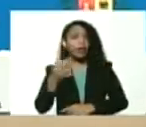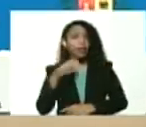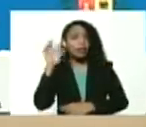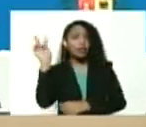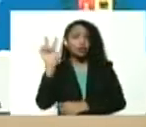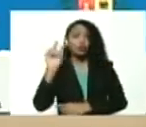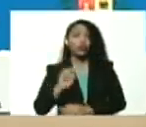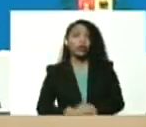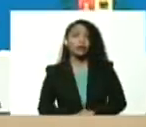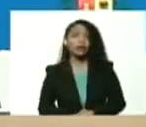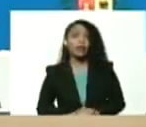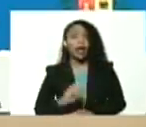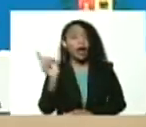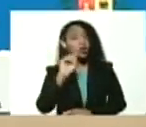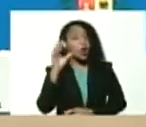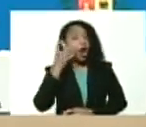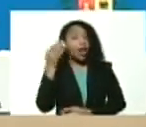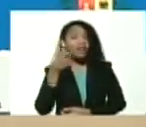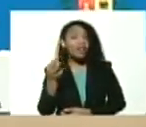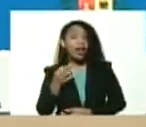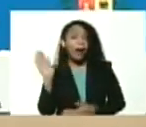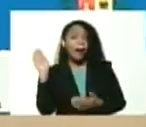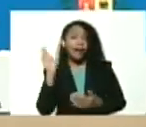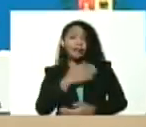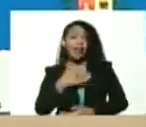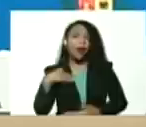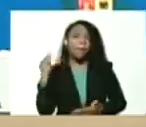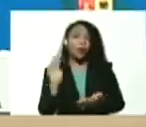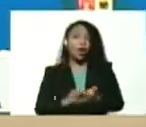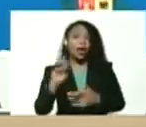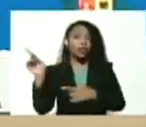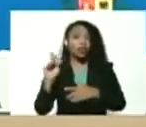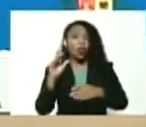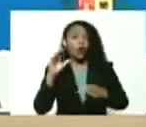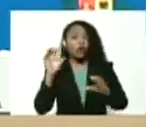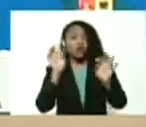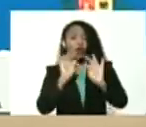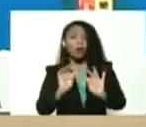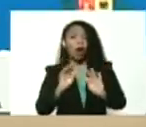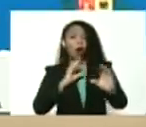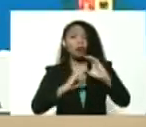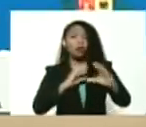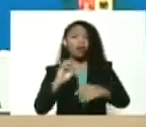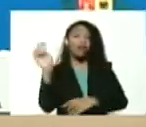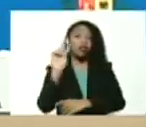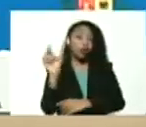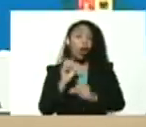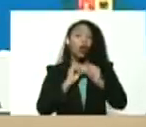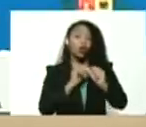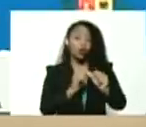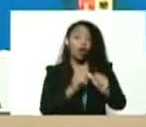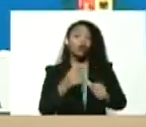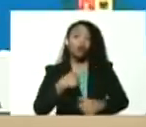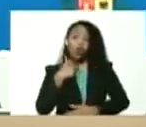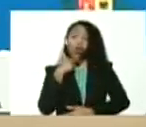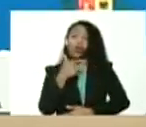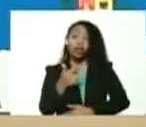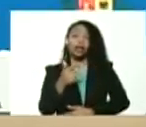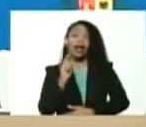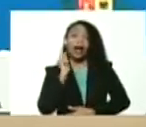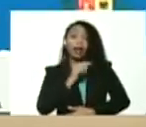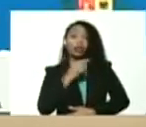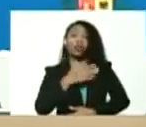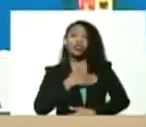Venezuela y no la realidad que pretenden imponer estos medios de comunicación. Bueno, Venezuela seguirá, como lo dije, con esto